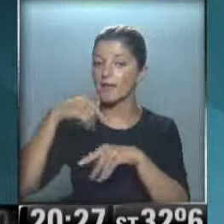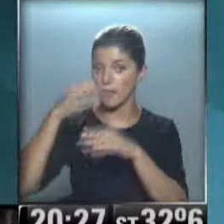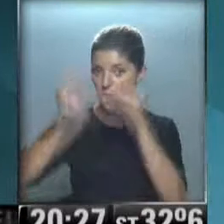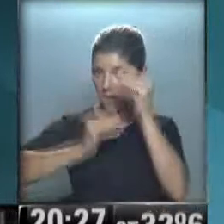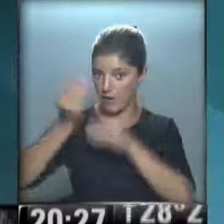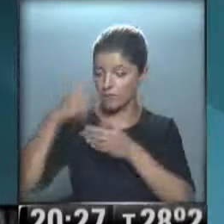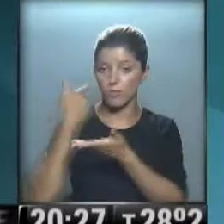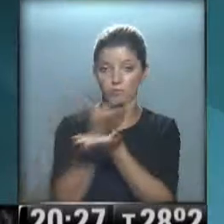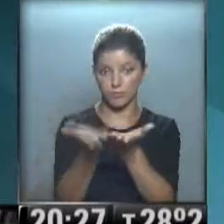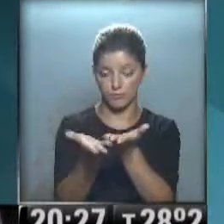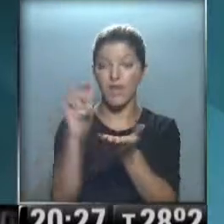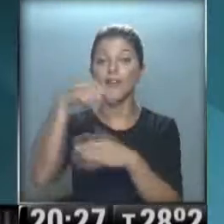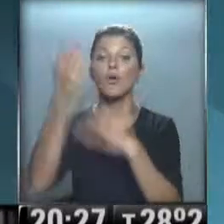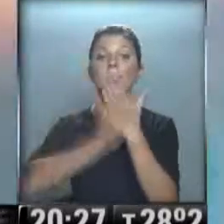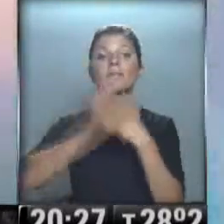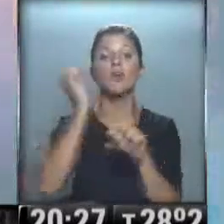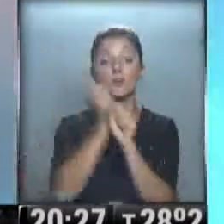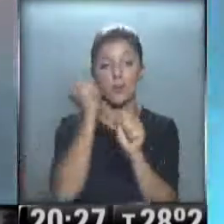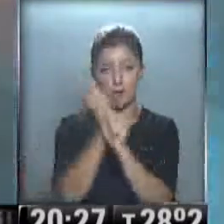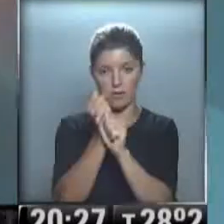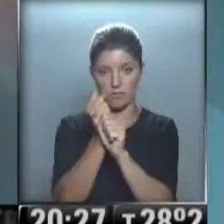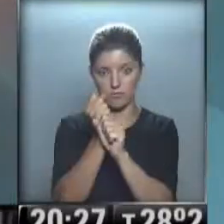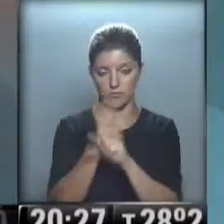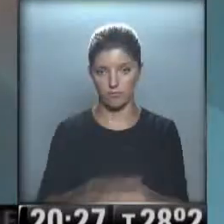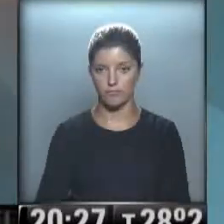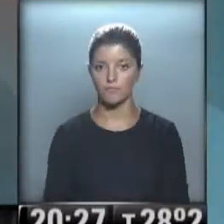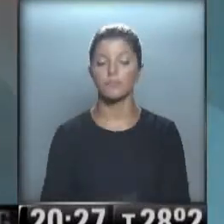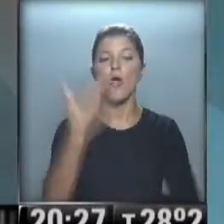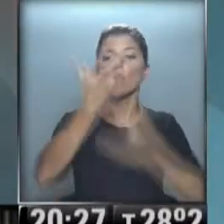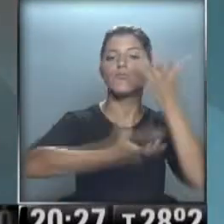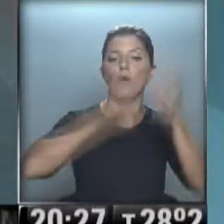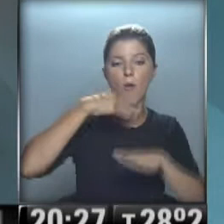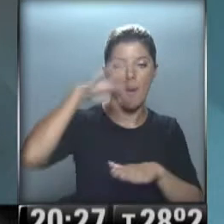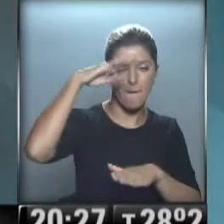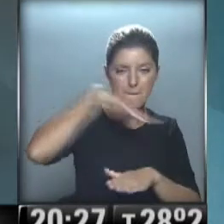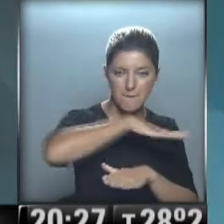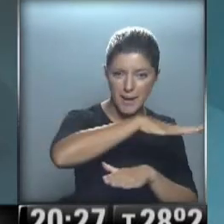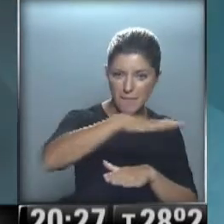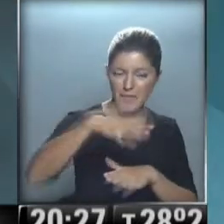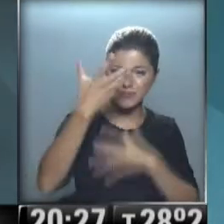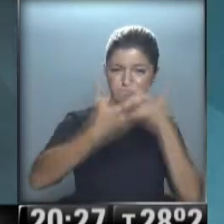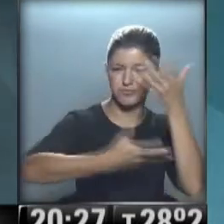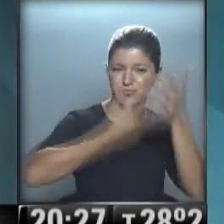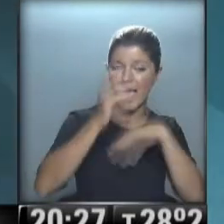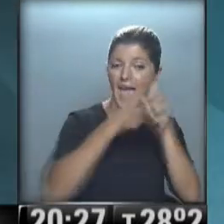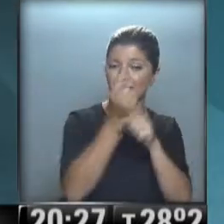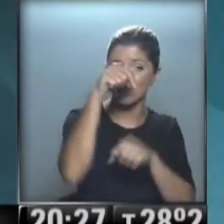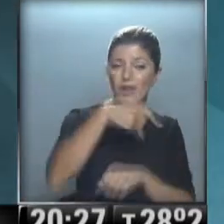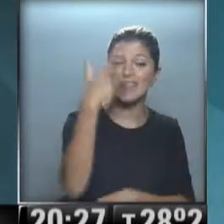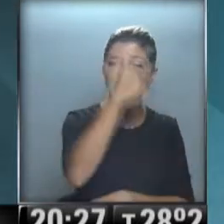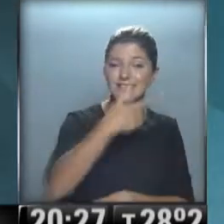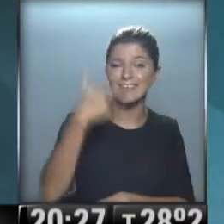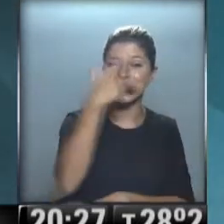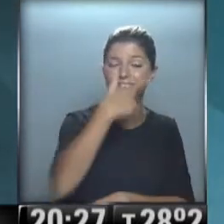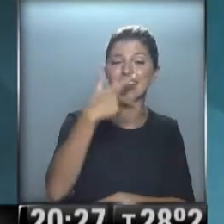notificados por el Ministerio de Trabajo bonaerense. Fuego en La Pampa. Los incendios dejaron hasta el momento más de